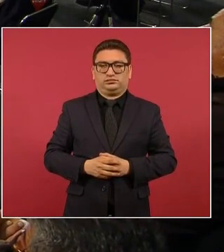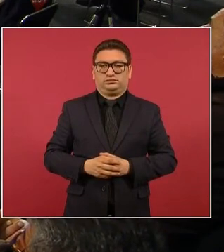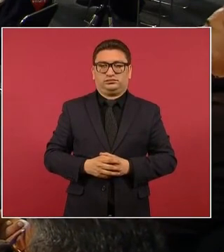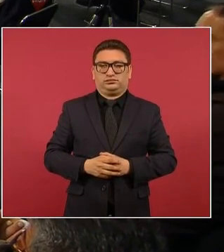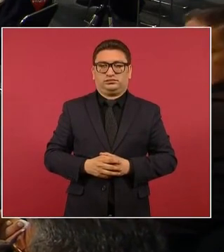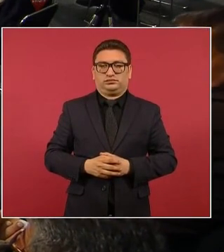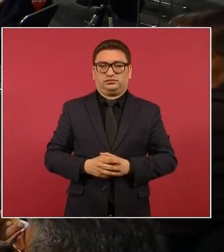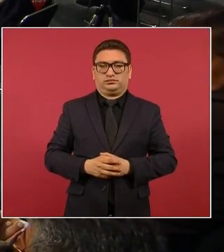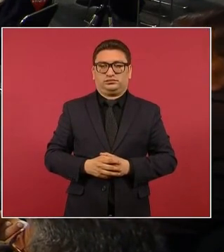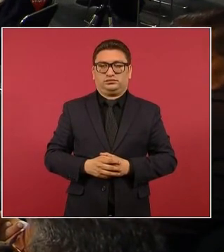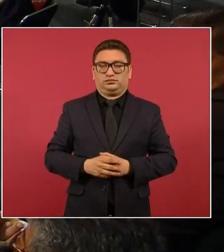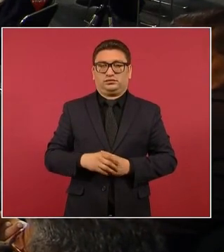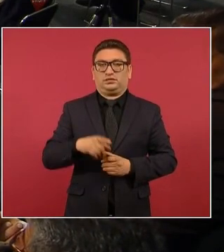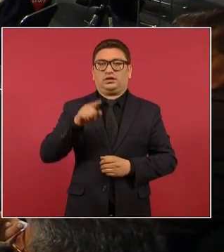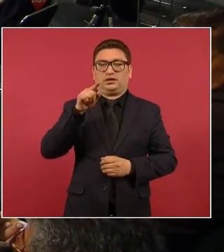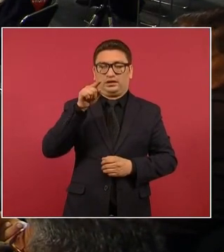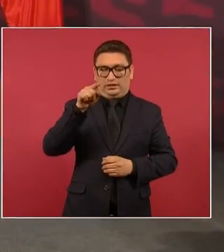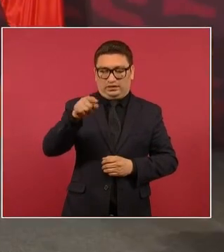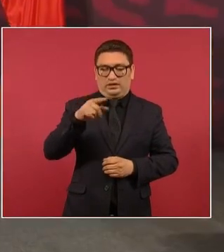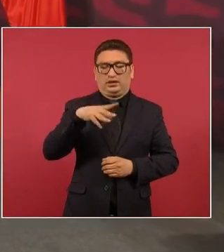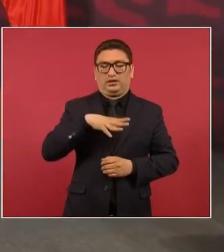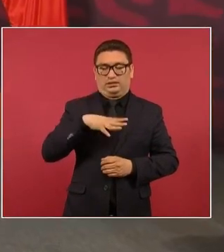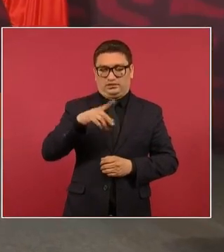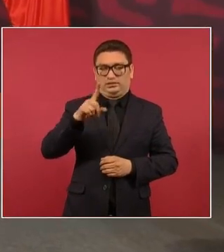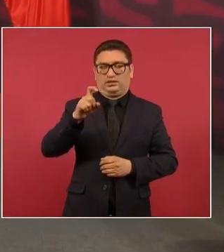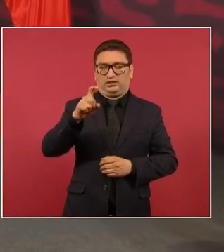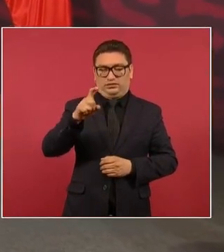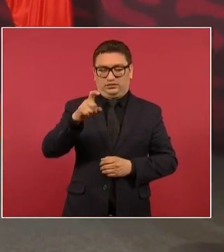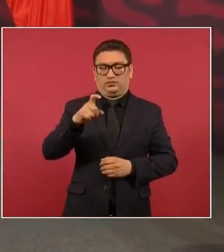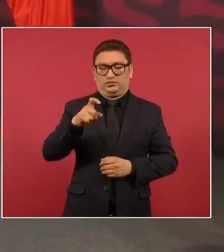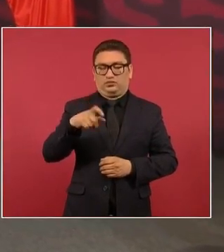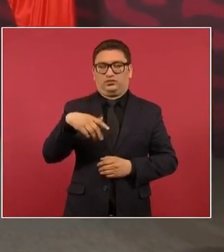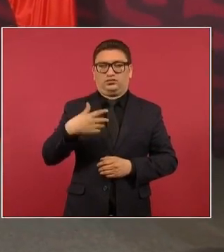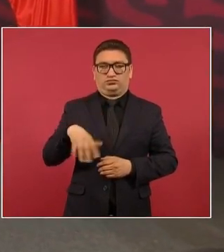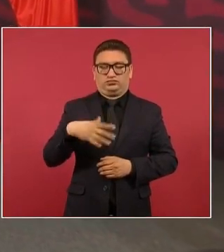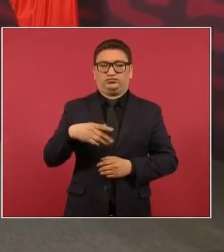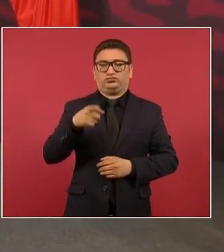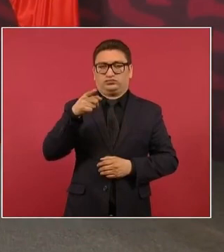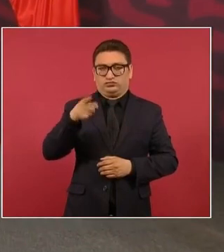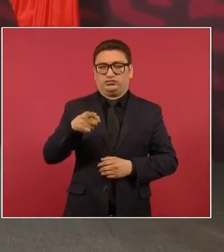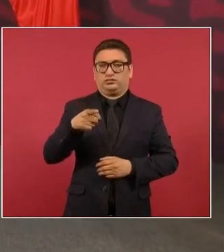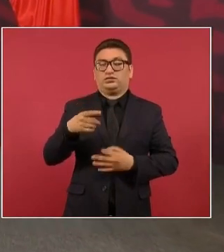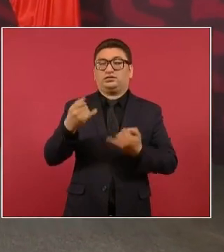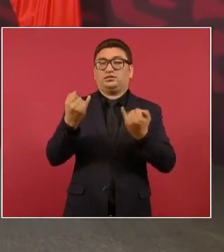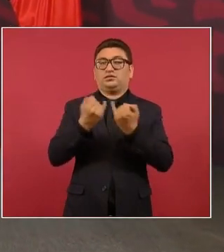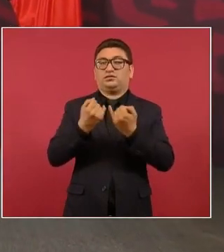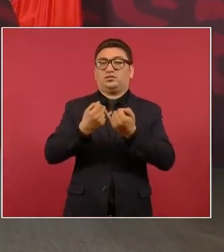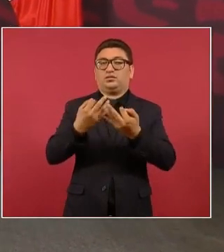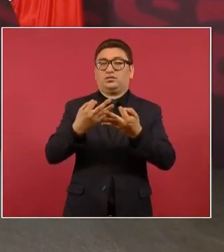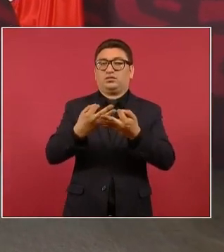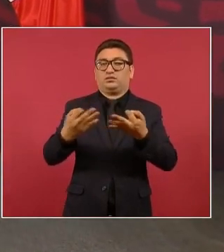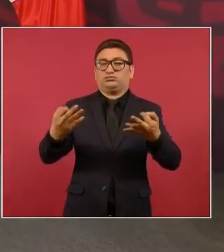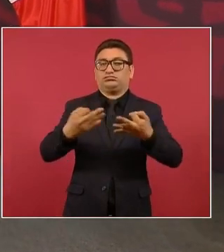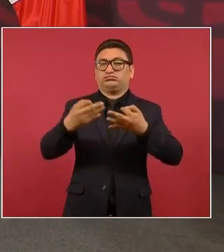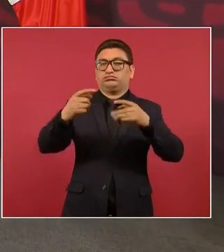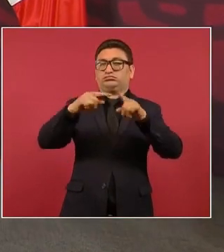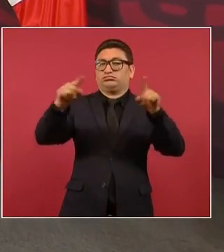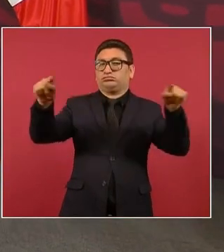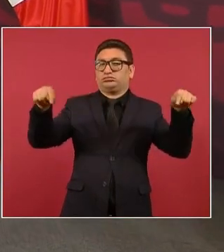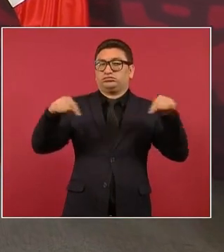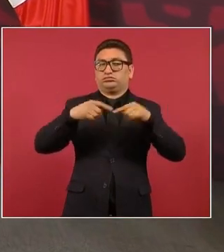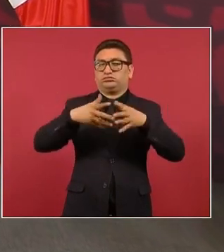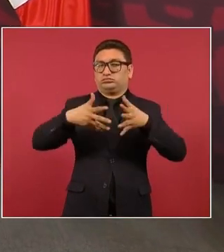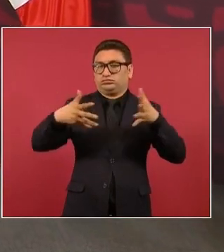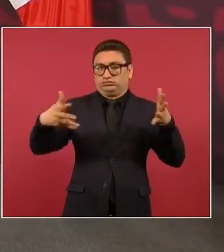se tiene un acuífero importante de agua y se tienen terrenos disponibles.